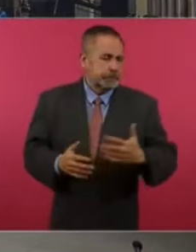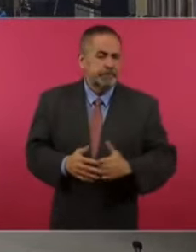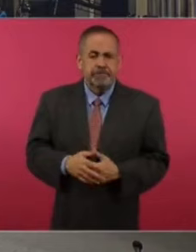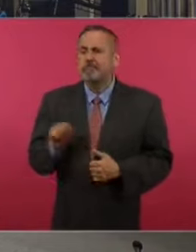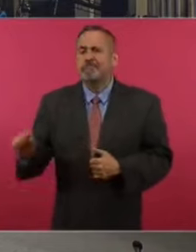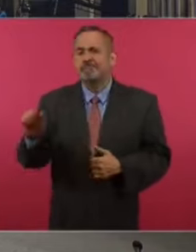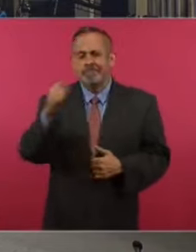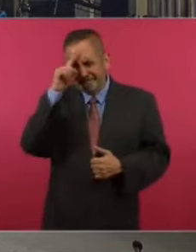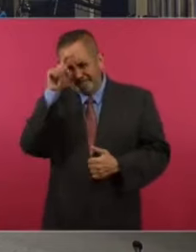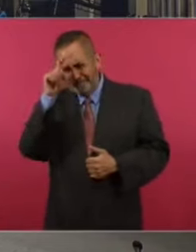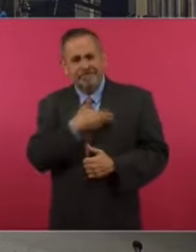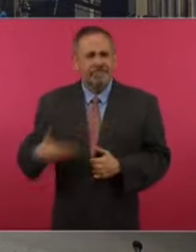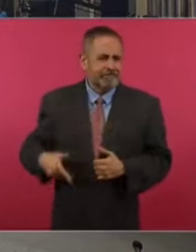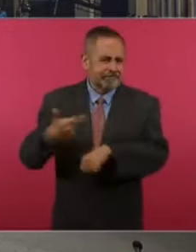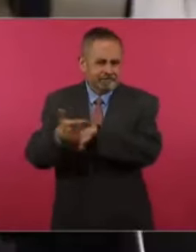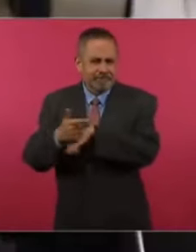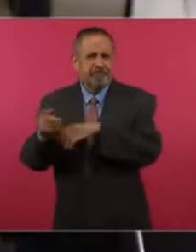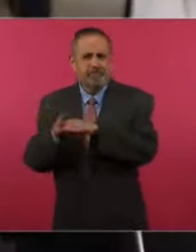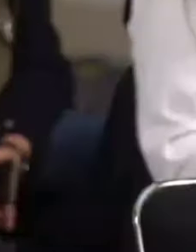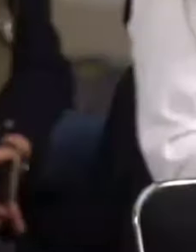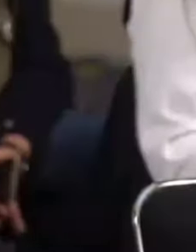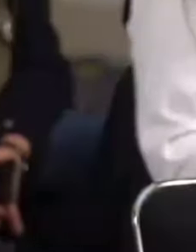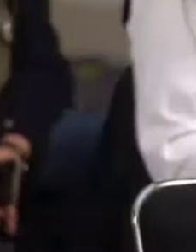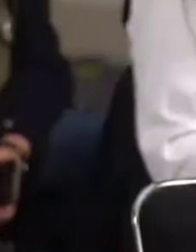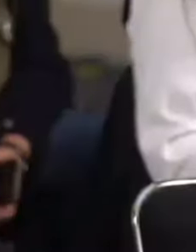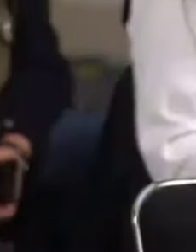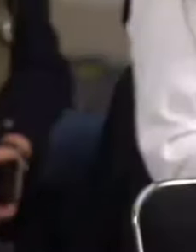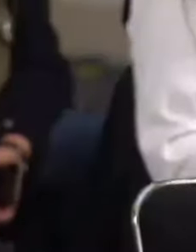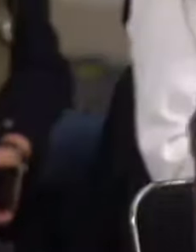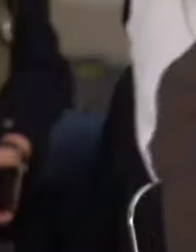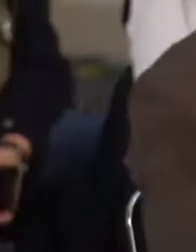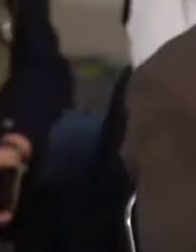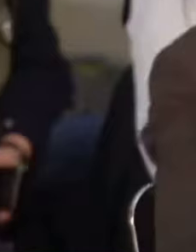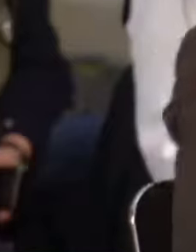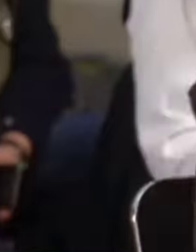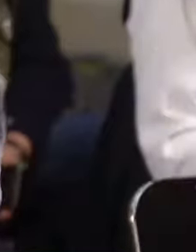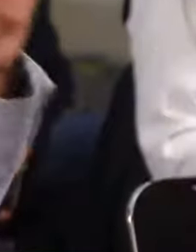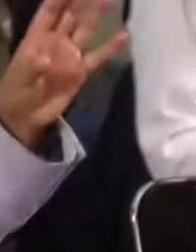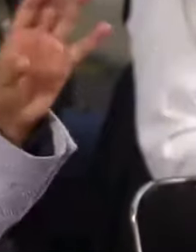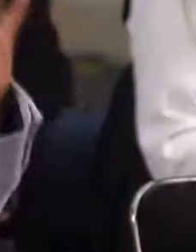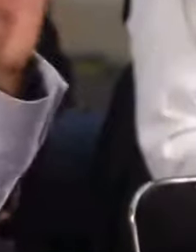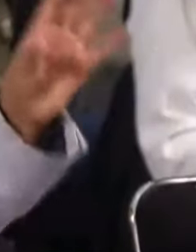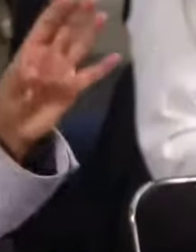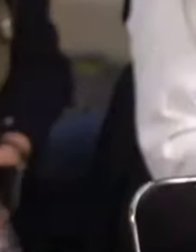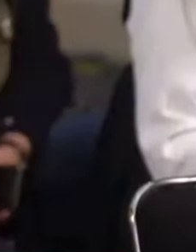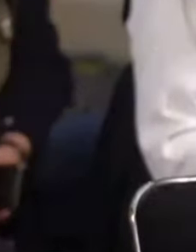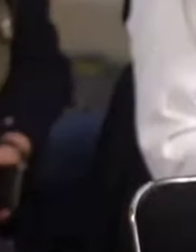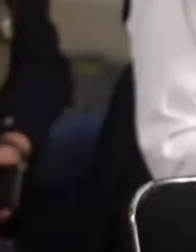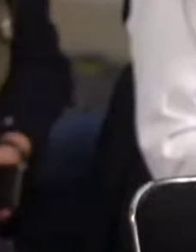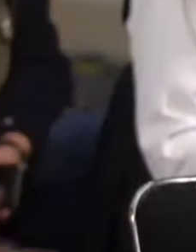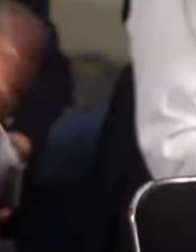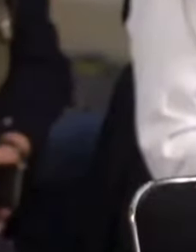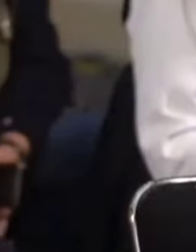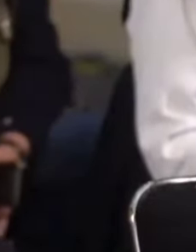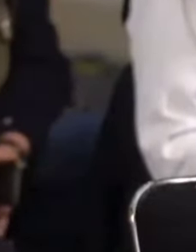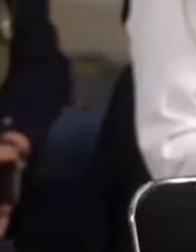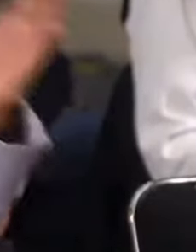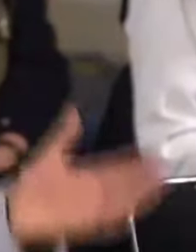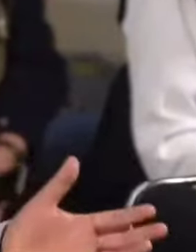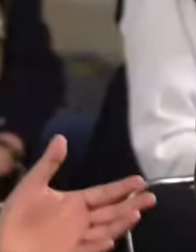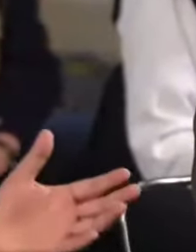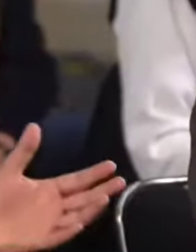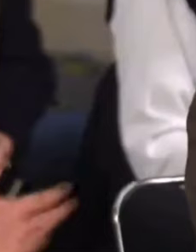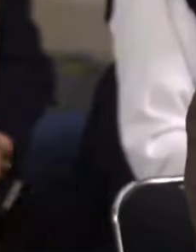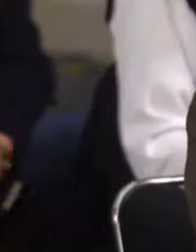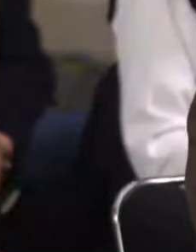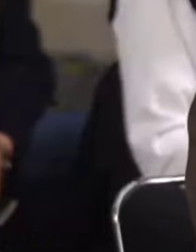cuestionamientos que existen del presidente Bukele y de los resultados que él está teniendo allá en El Salvador, presidente, ¿usted qué opinión tiene? ¿Esa es la estrategia que en algún momento podría funcionar en México? ¿Son